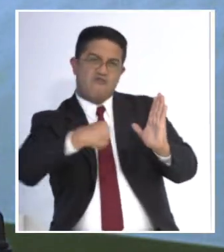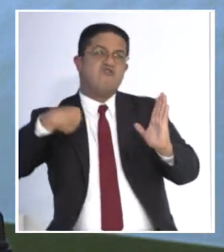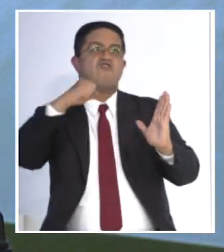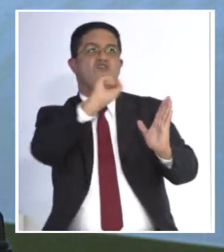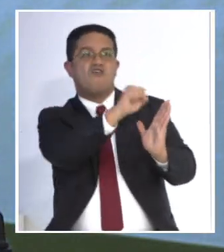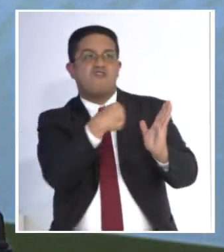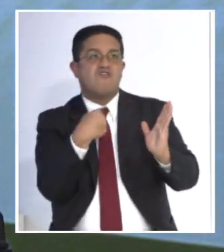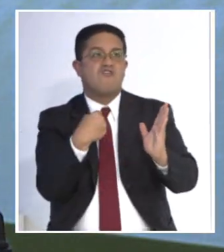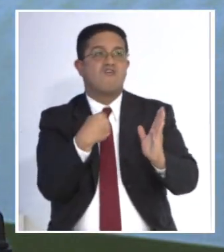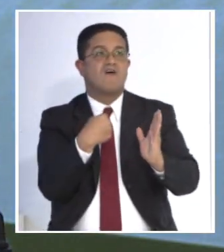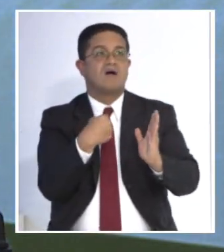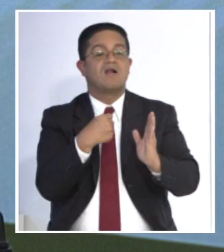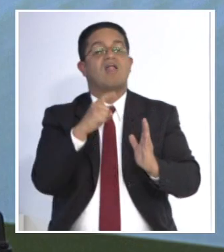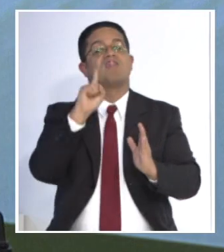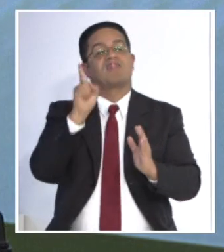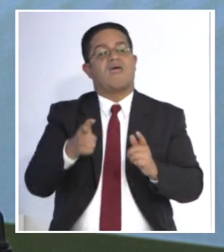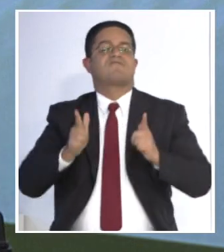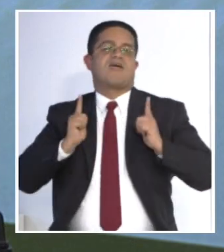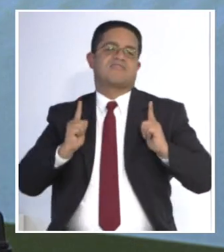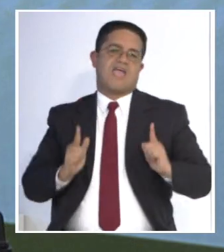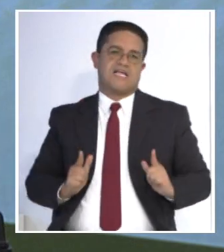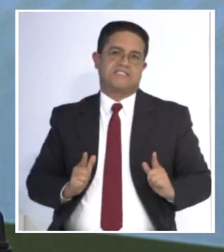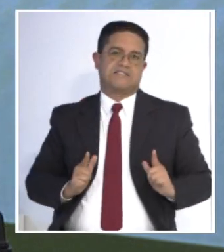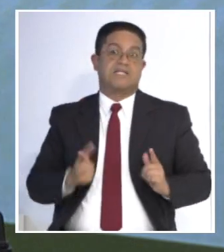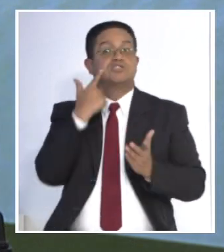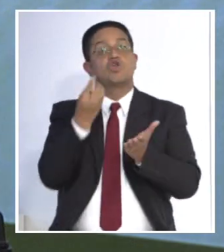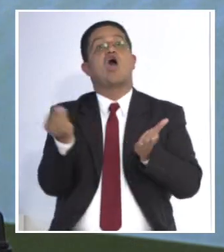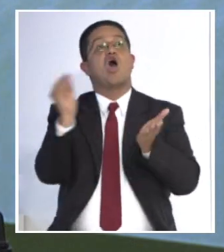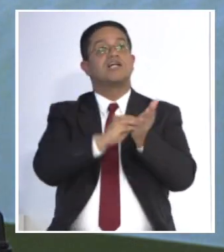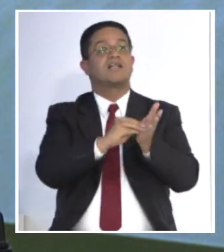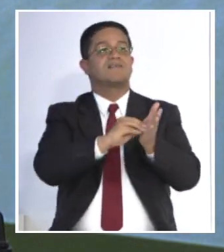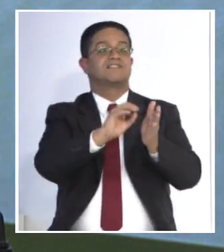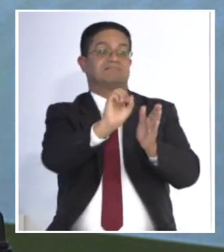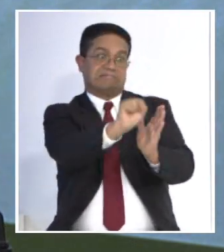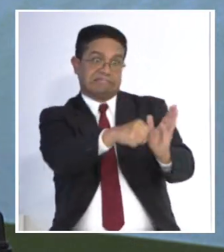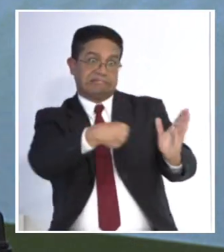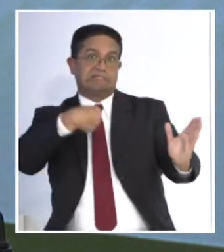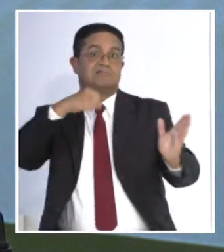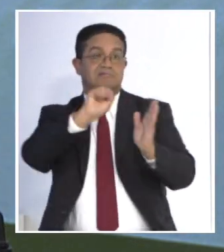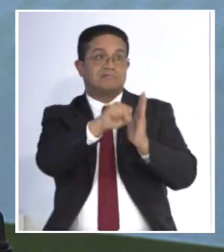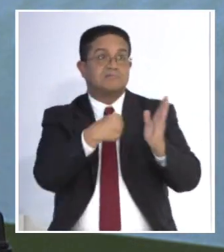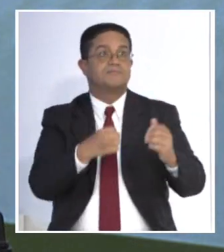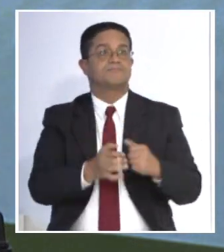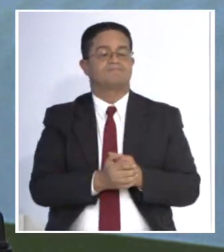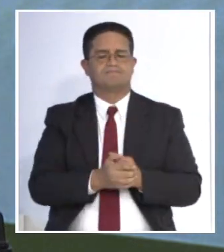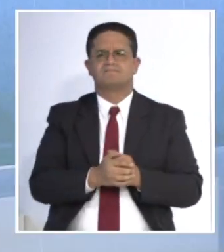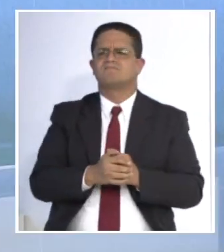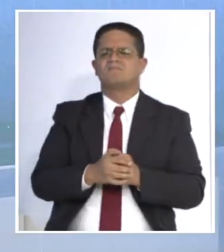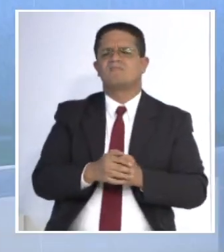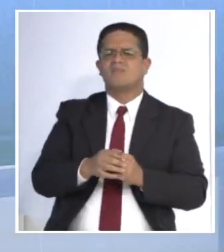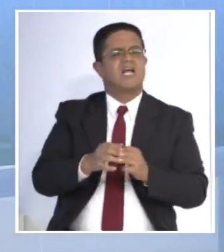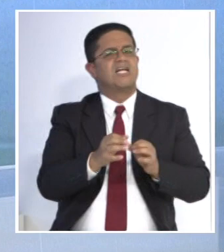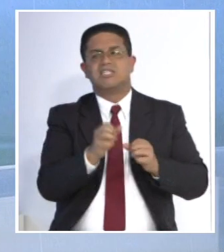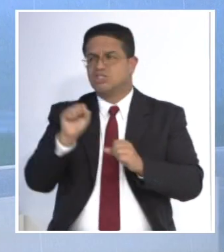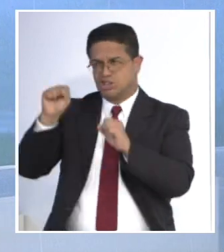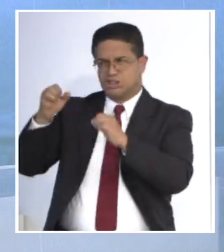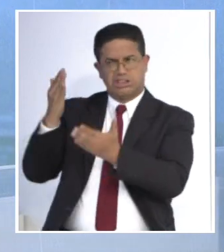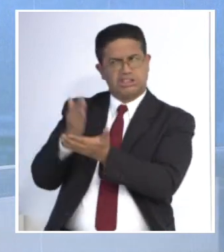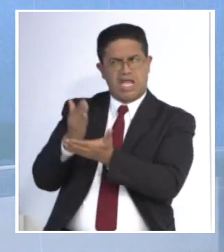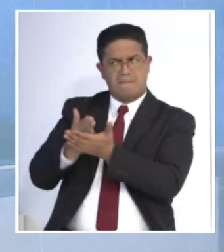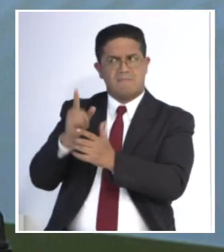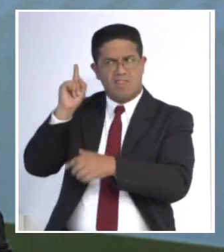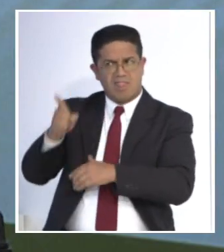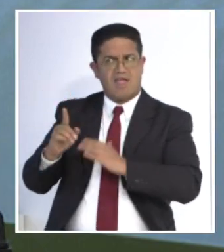que paralizar, descansar y como que darle oxígeno a la mano para que la mano siga continuando. Siempre pausas activas son necesarias.